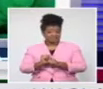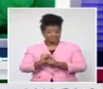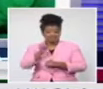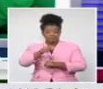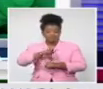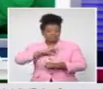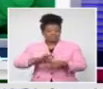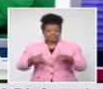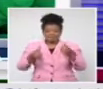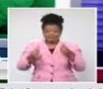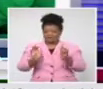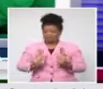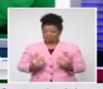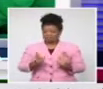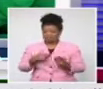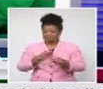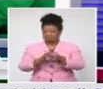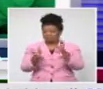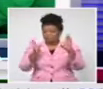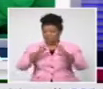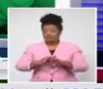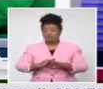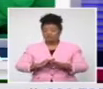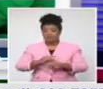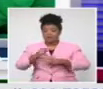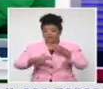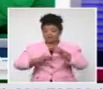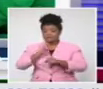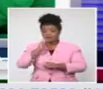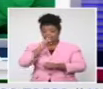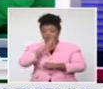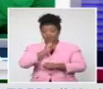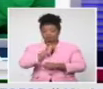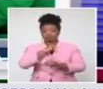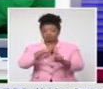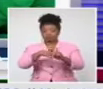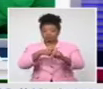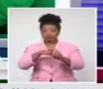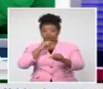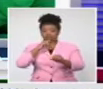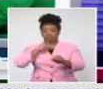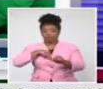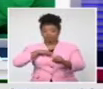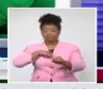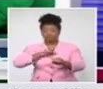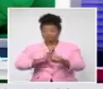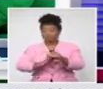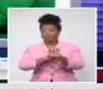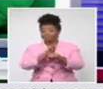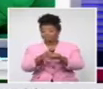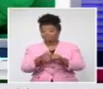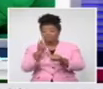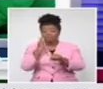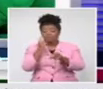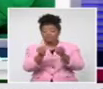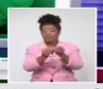de antígeno a una persona con COVID-19 que además está transmitiendo la